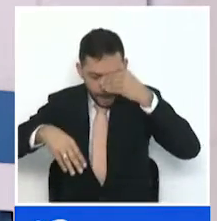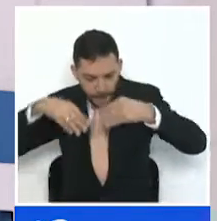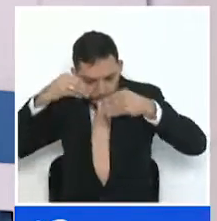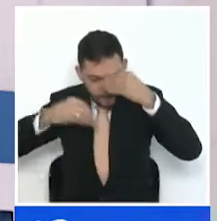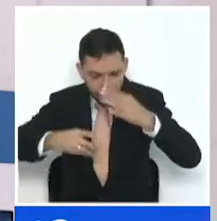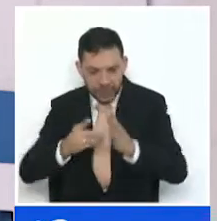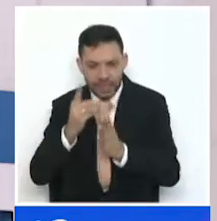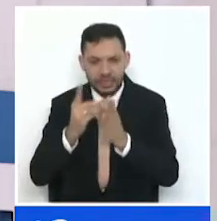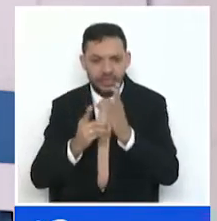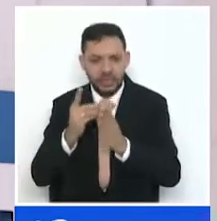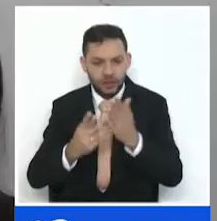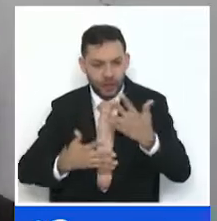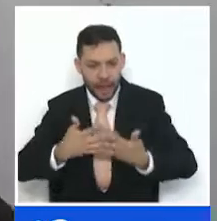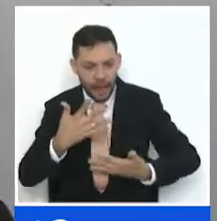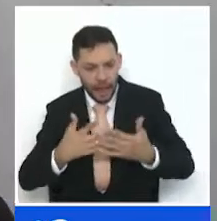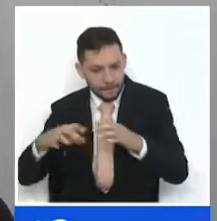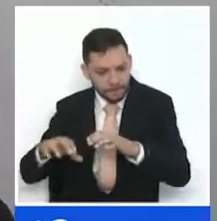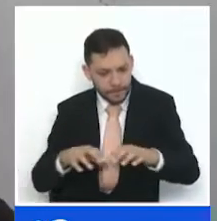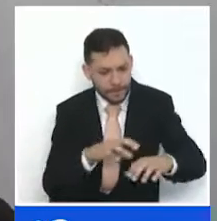la motricidad.